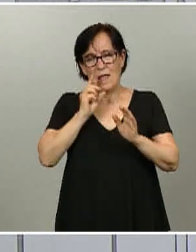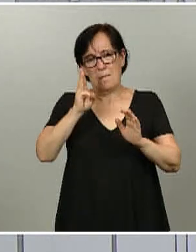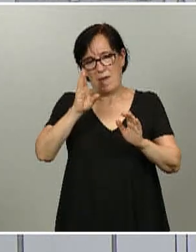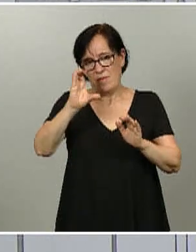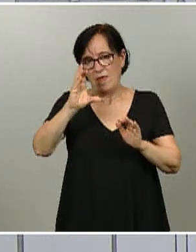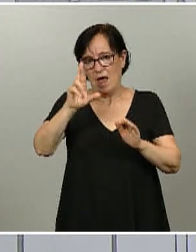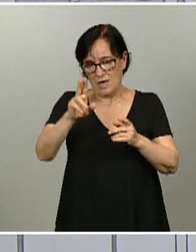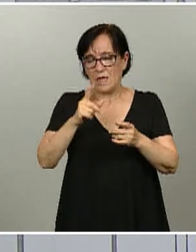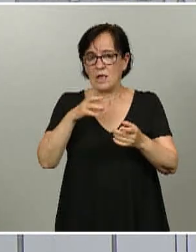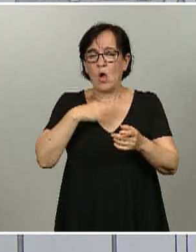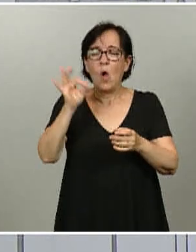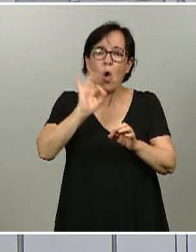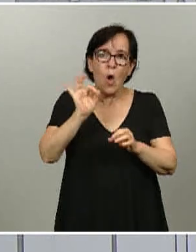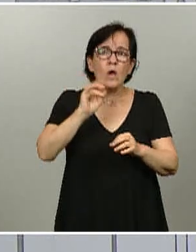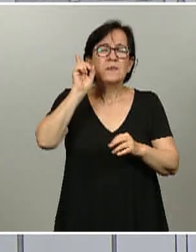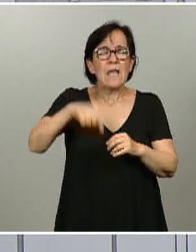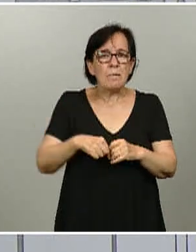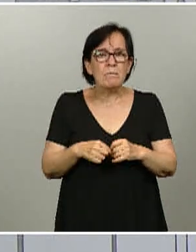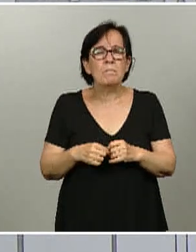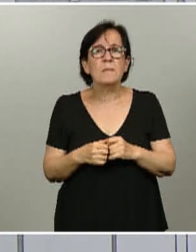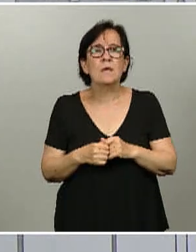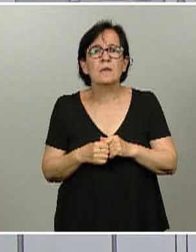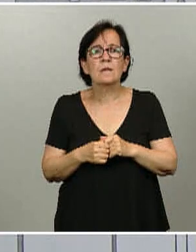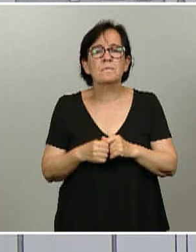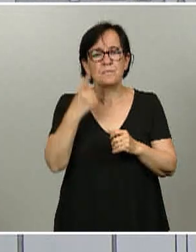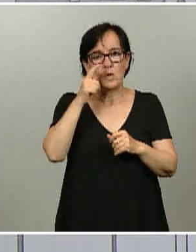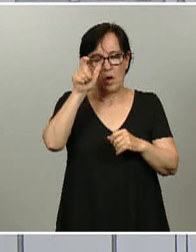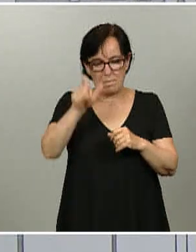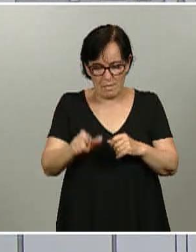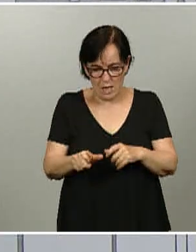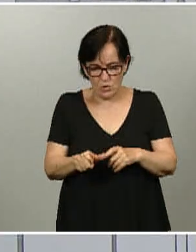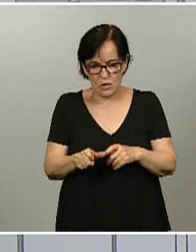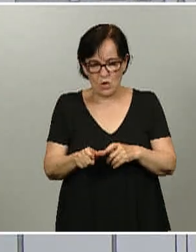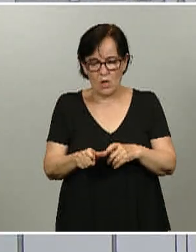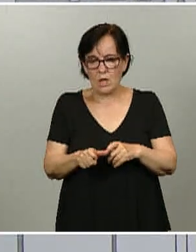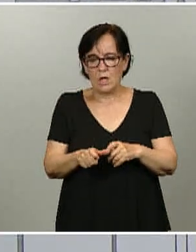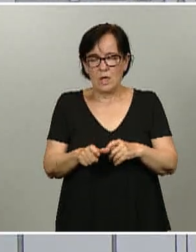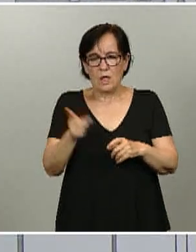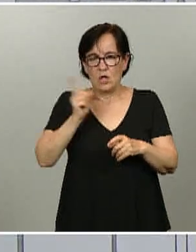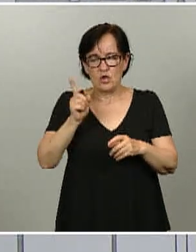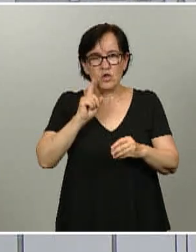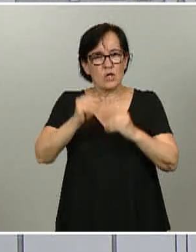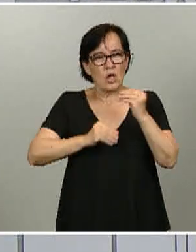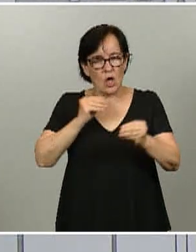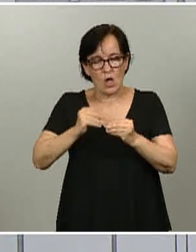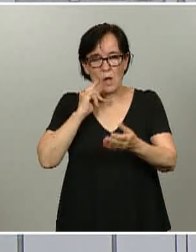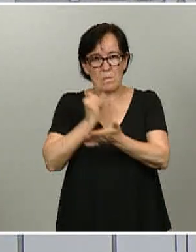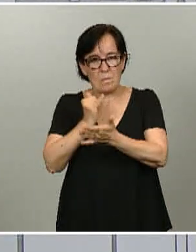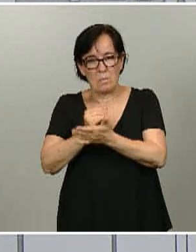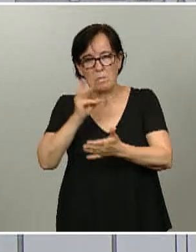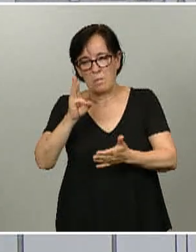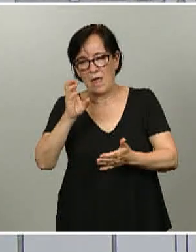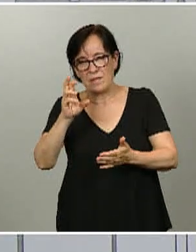o incluso el hecho de que una persona, aunque no se le hayan hecho PCRs o no tenga o no carga